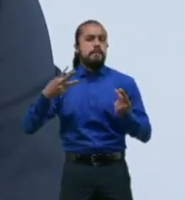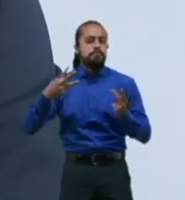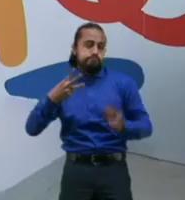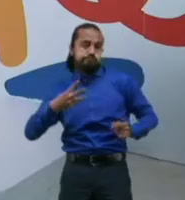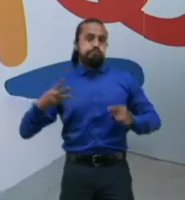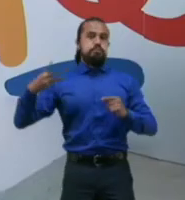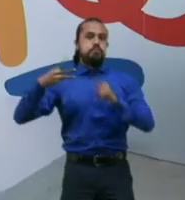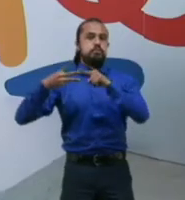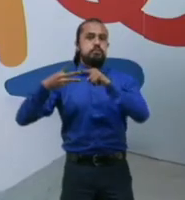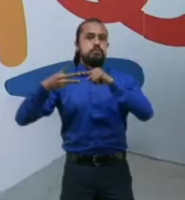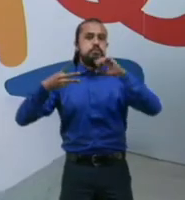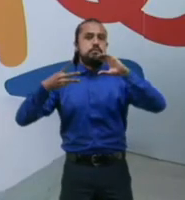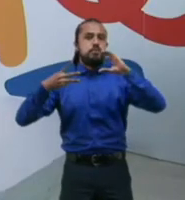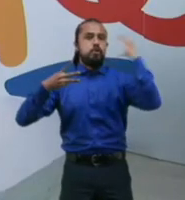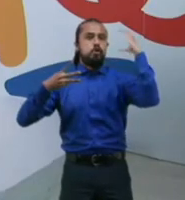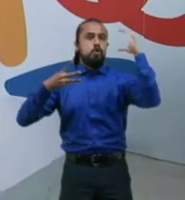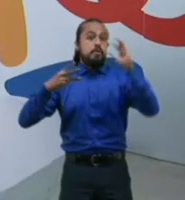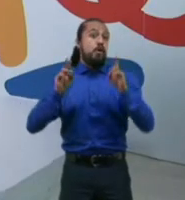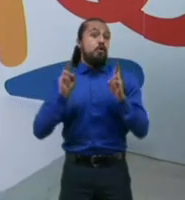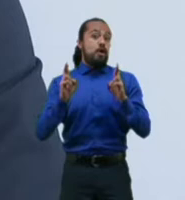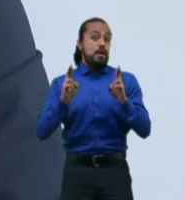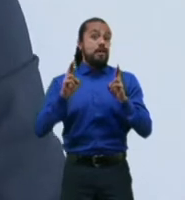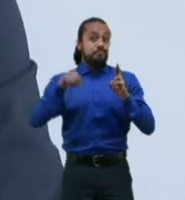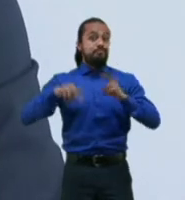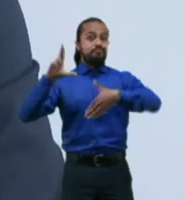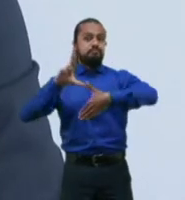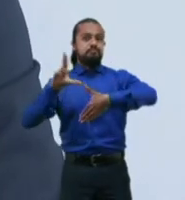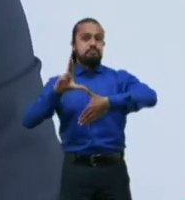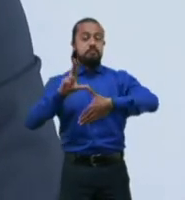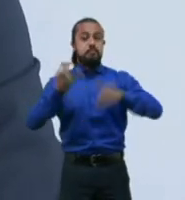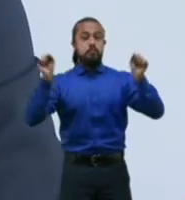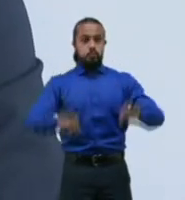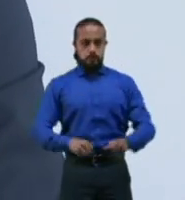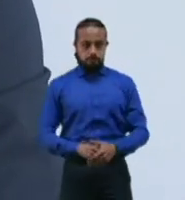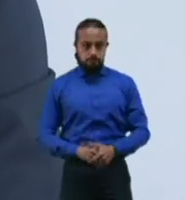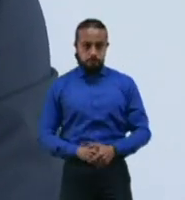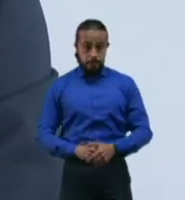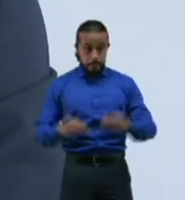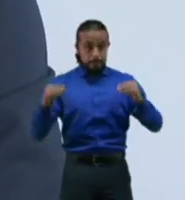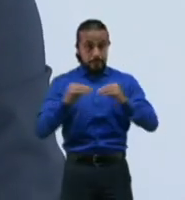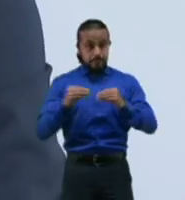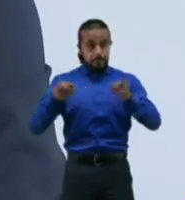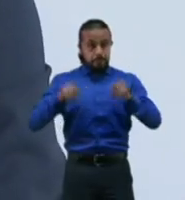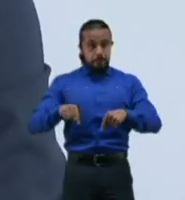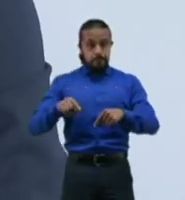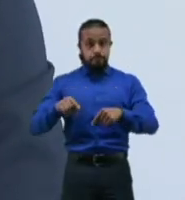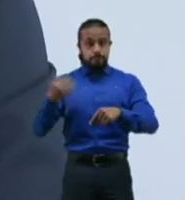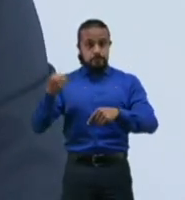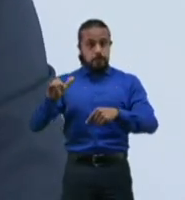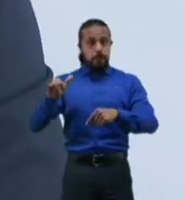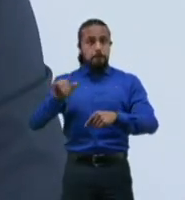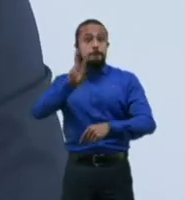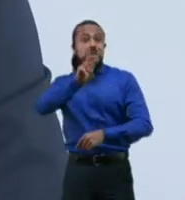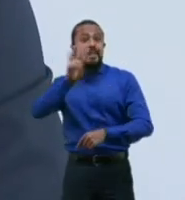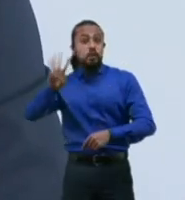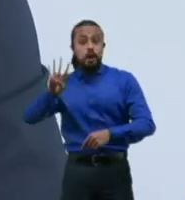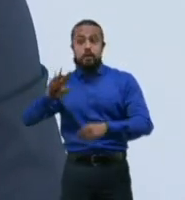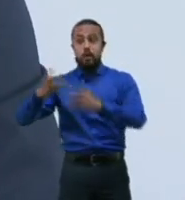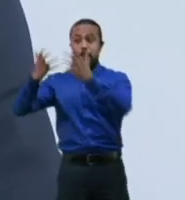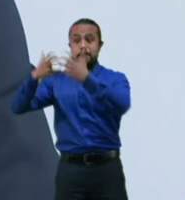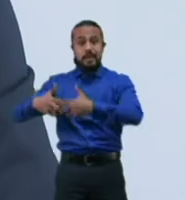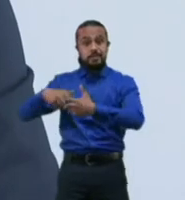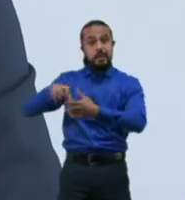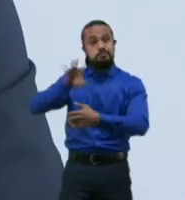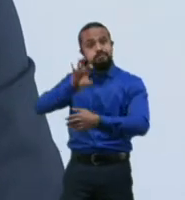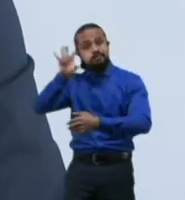se posiciona bien en el ámbito latinoamericano en ascenso tenemos ya 24 empresas colombianas financiadas a través